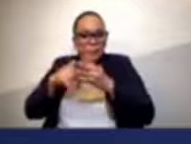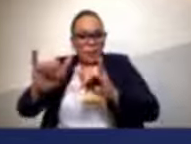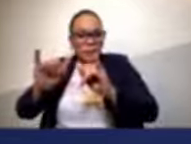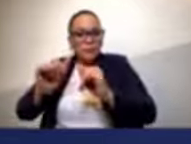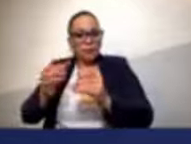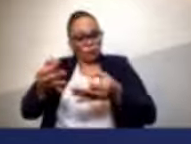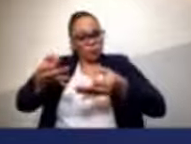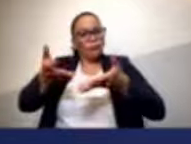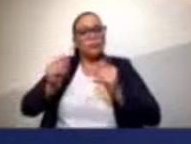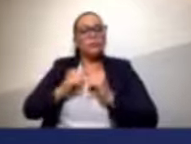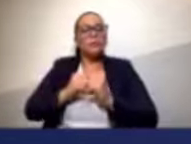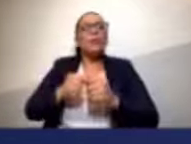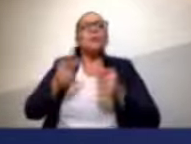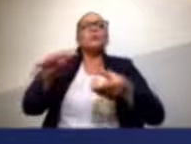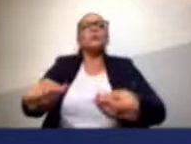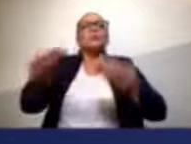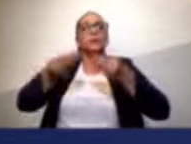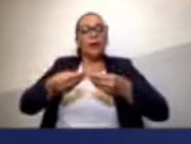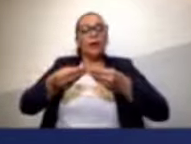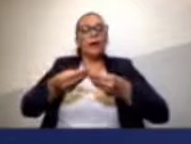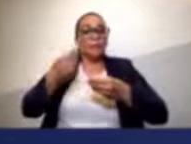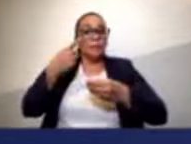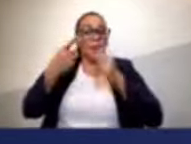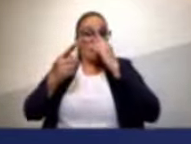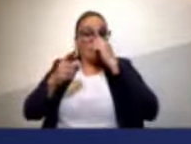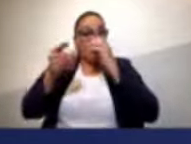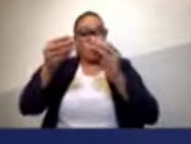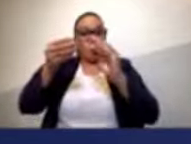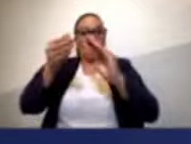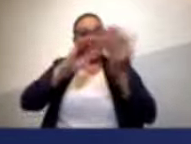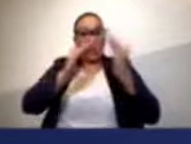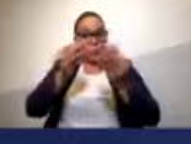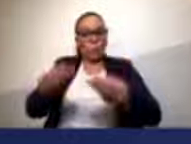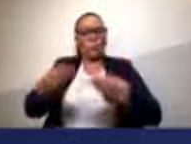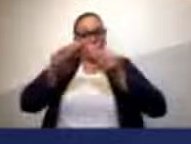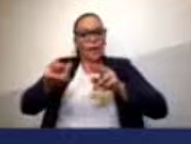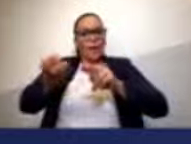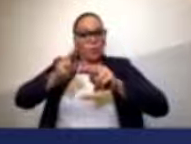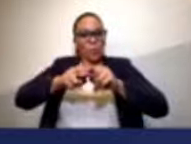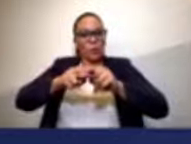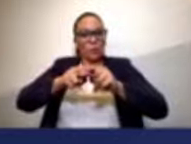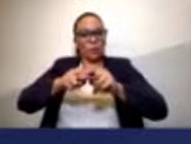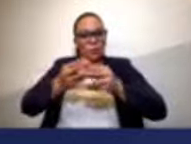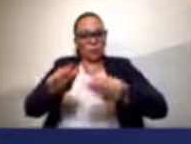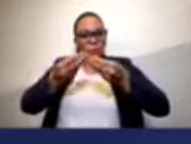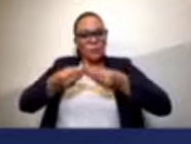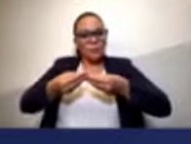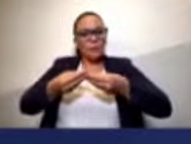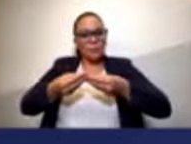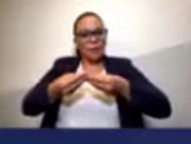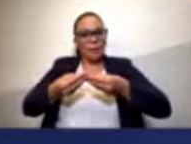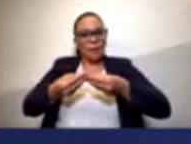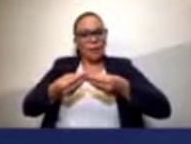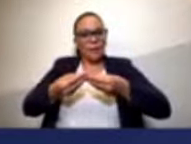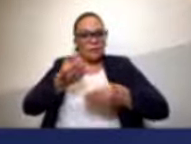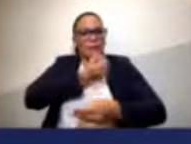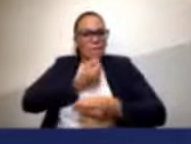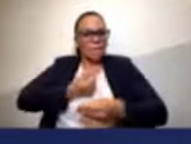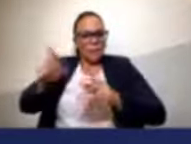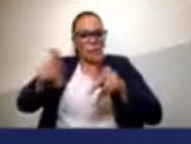lo que nos da el pueblo en sacrificio se pueda transferir a